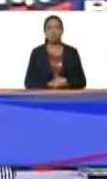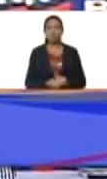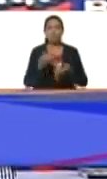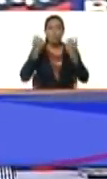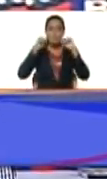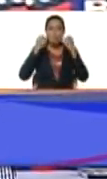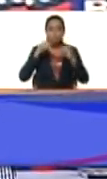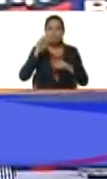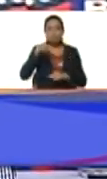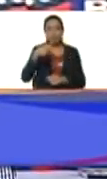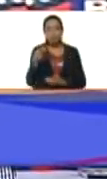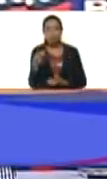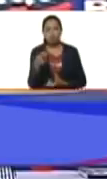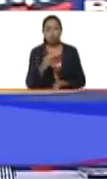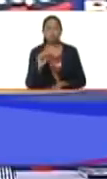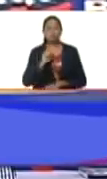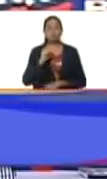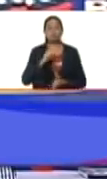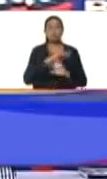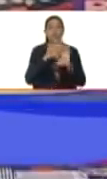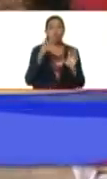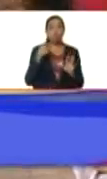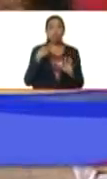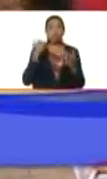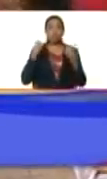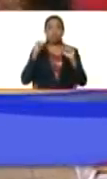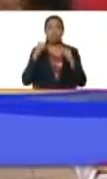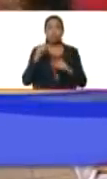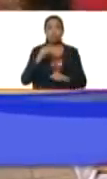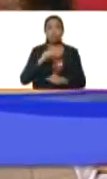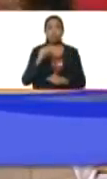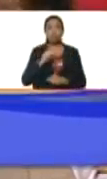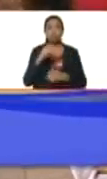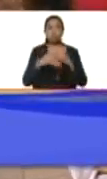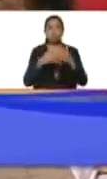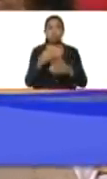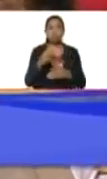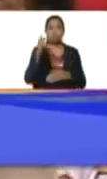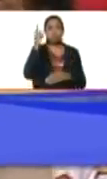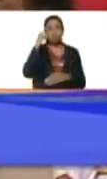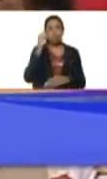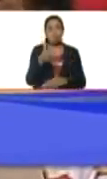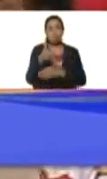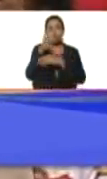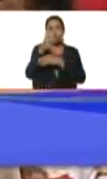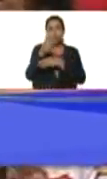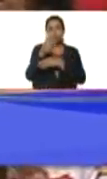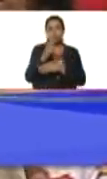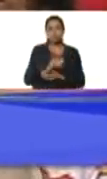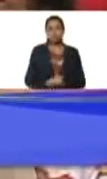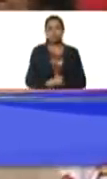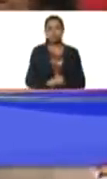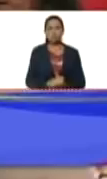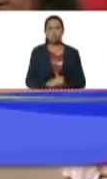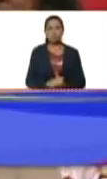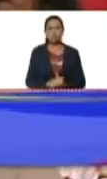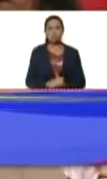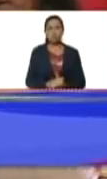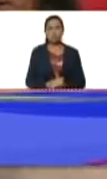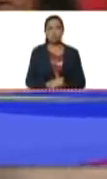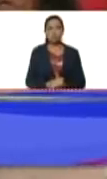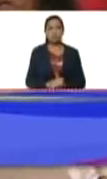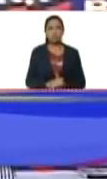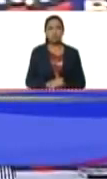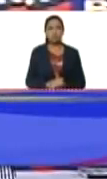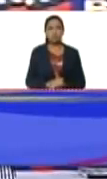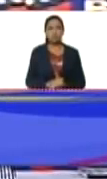o no se han entrenado? Sí, sí, sí, por supuesto que sí. ¿Tú te has entrenado? En eso estamos. ¿Sabes disparar? Si me ponen el fusil y el objetivo le doy.